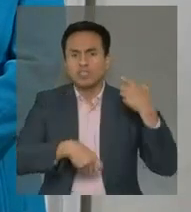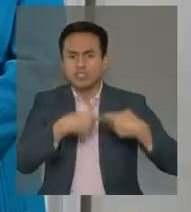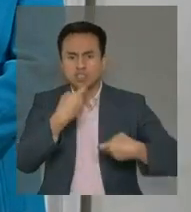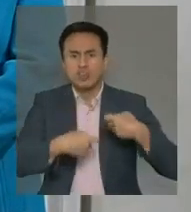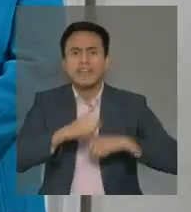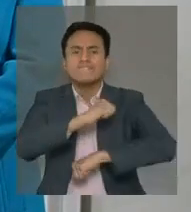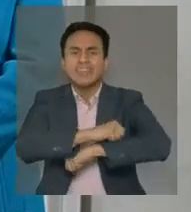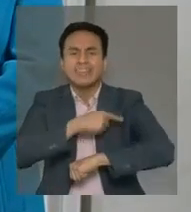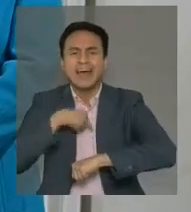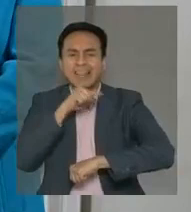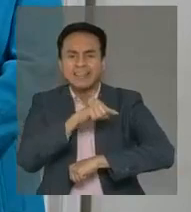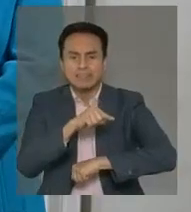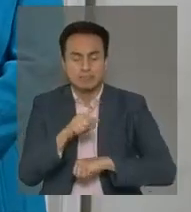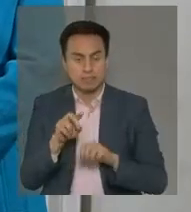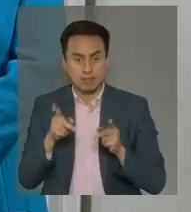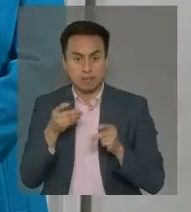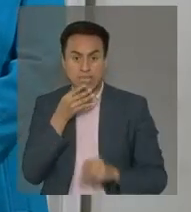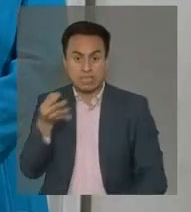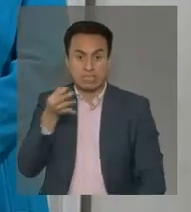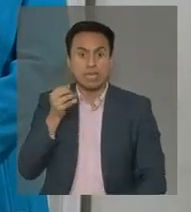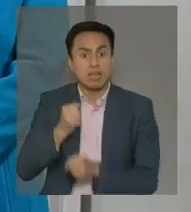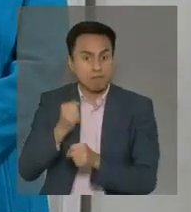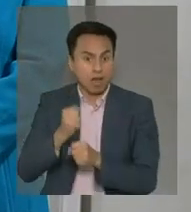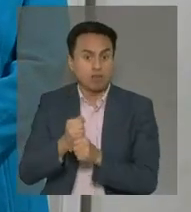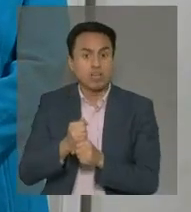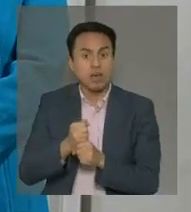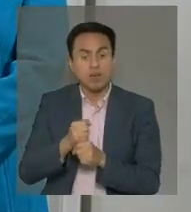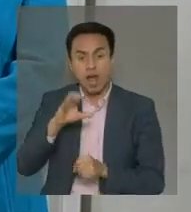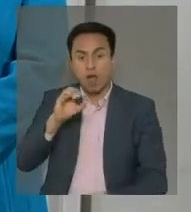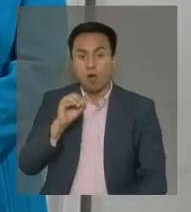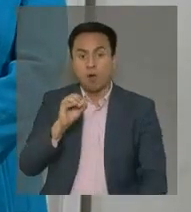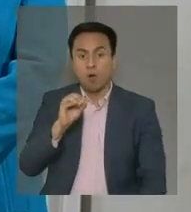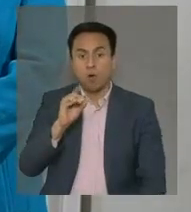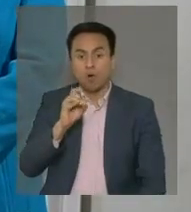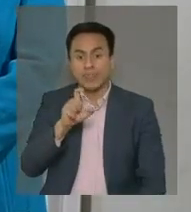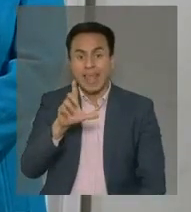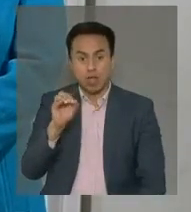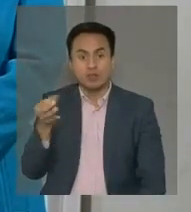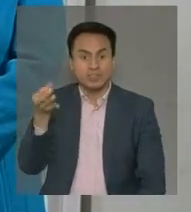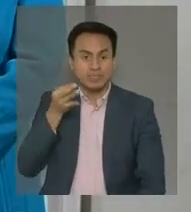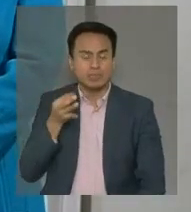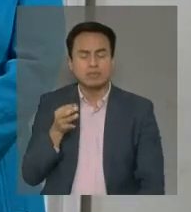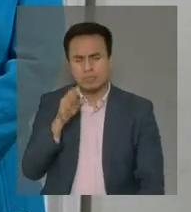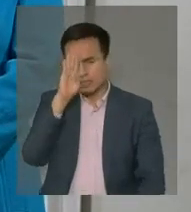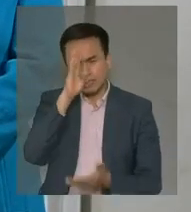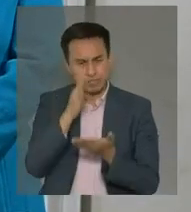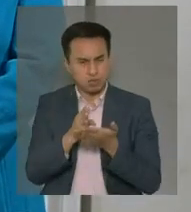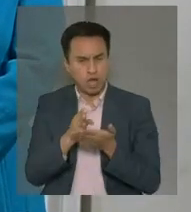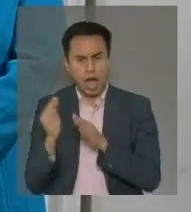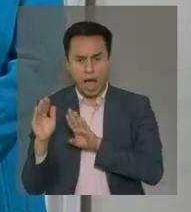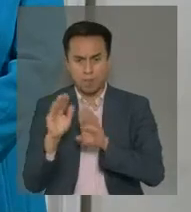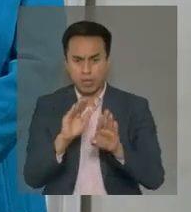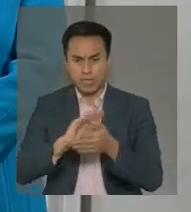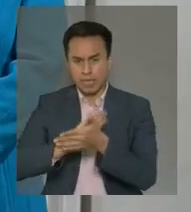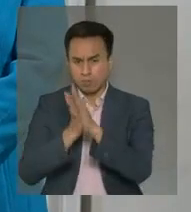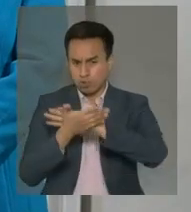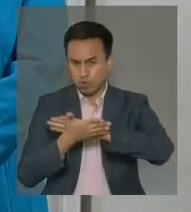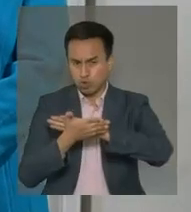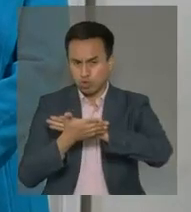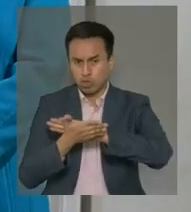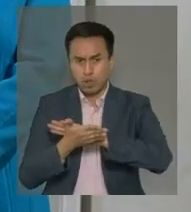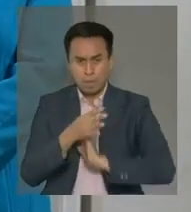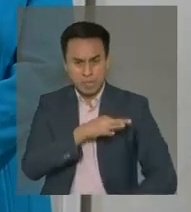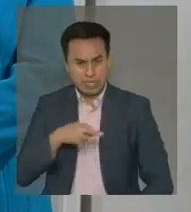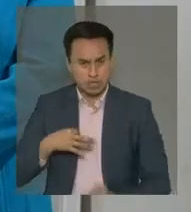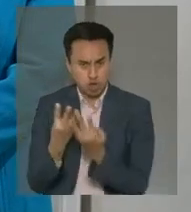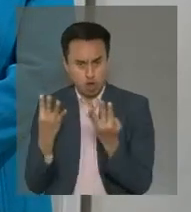de ventanas algo que también decía los trabajadores afuera de codelco en ese sentido la decisión fue apoyada transversalmente por todos los